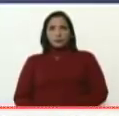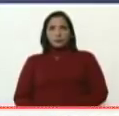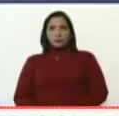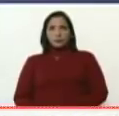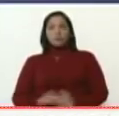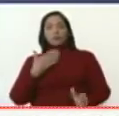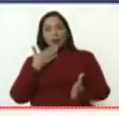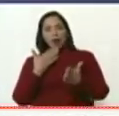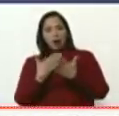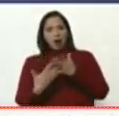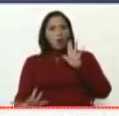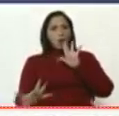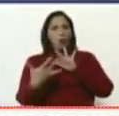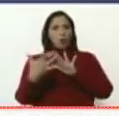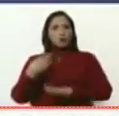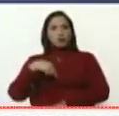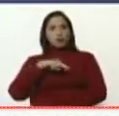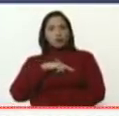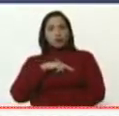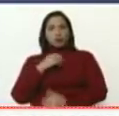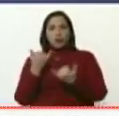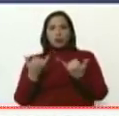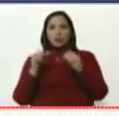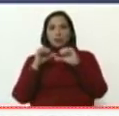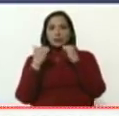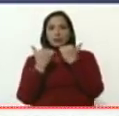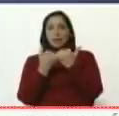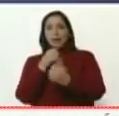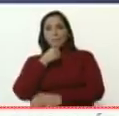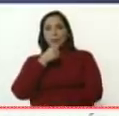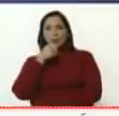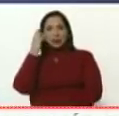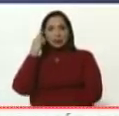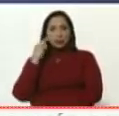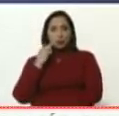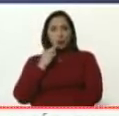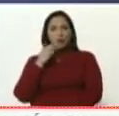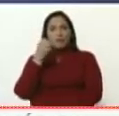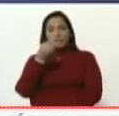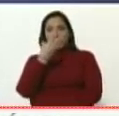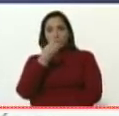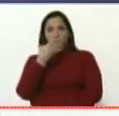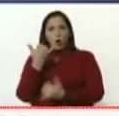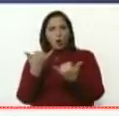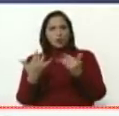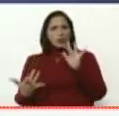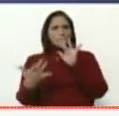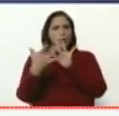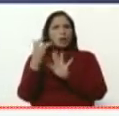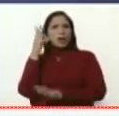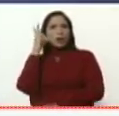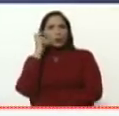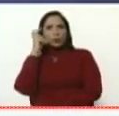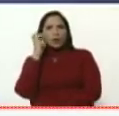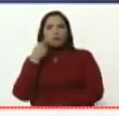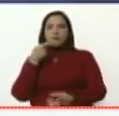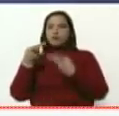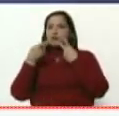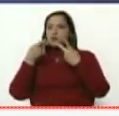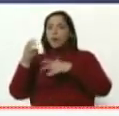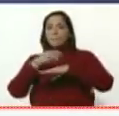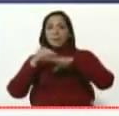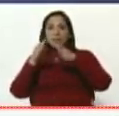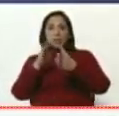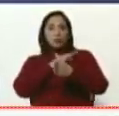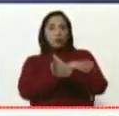Gracias por este contacto. Estamos en vivo y directo desde la sala de prensa Simón Bolívar del Palacio de Miraflores. De inmediato vamos a escuchar declaraciones del ministro del Poder